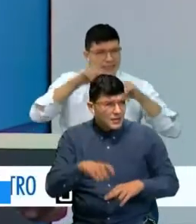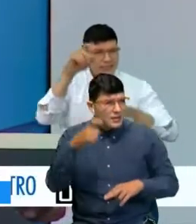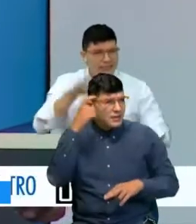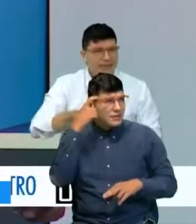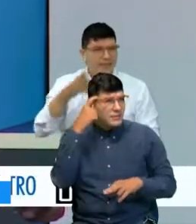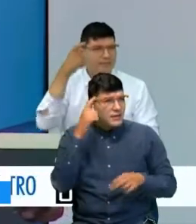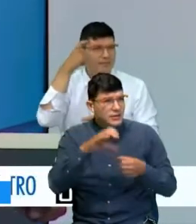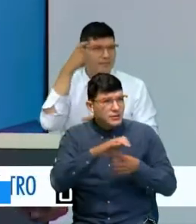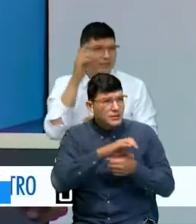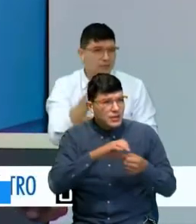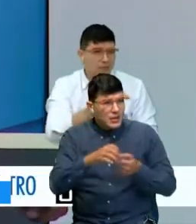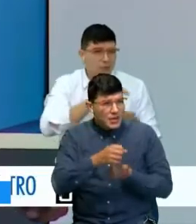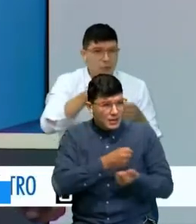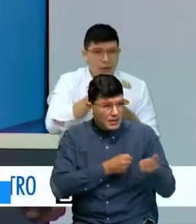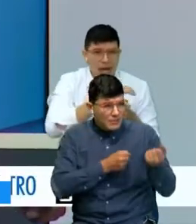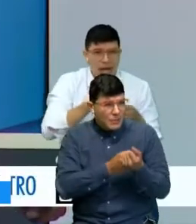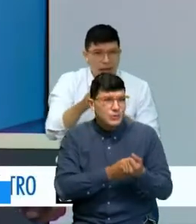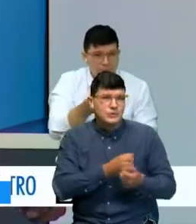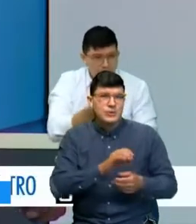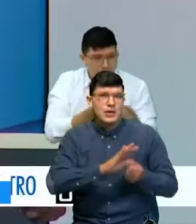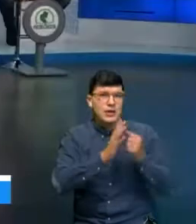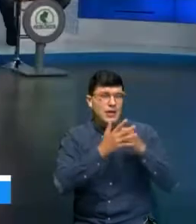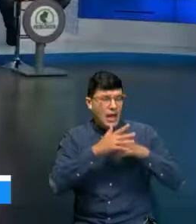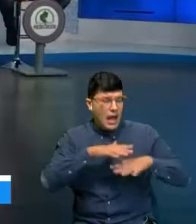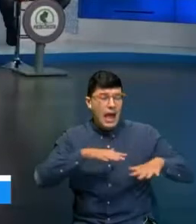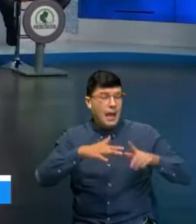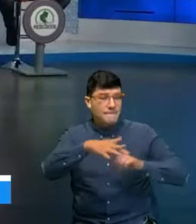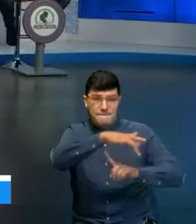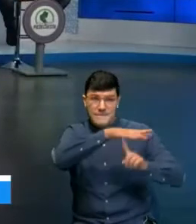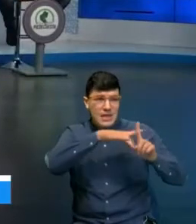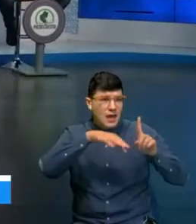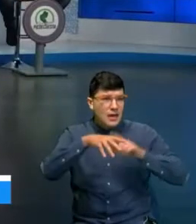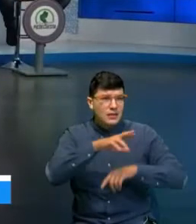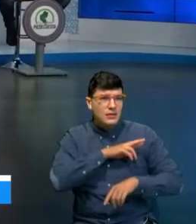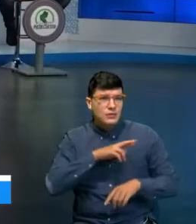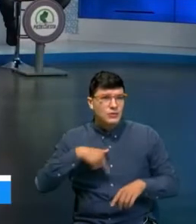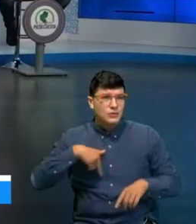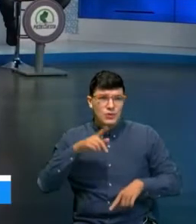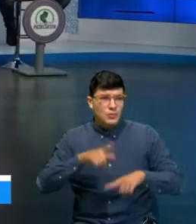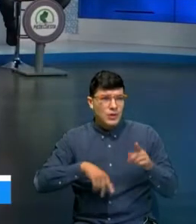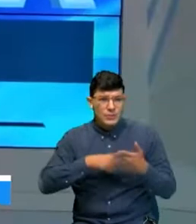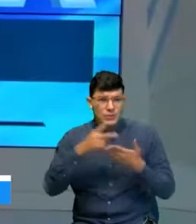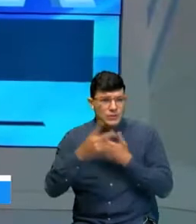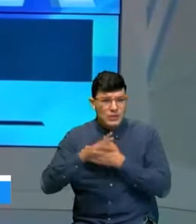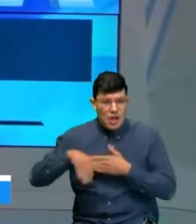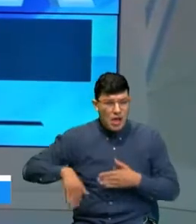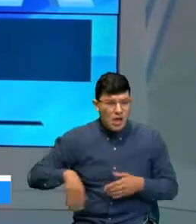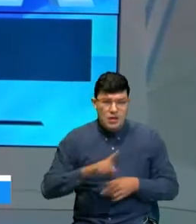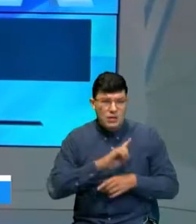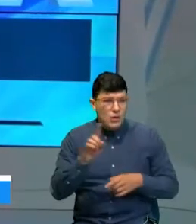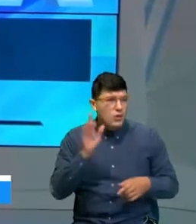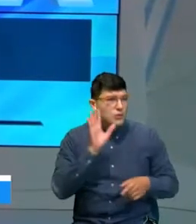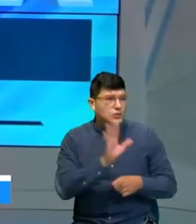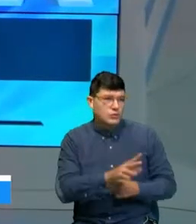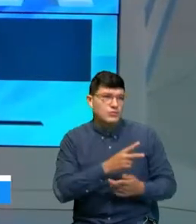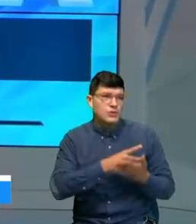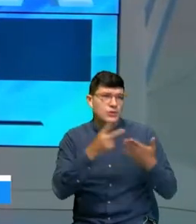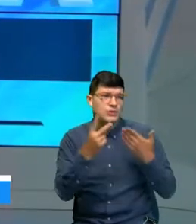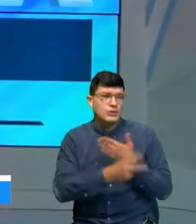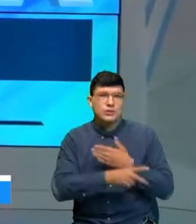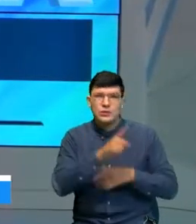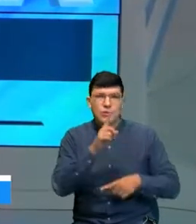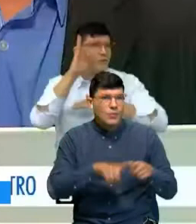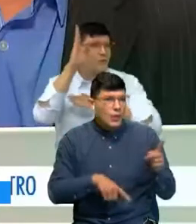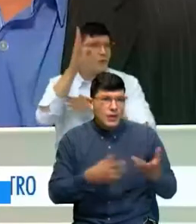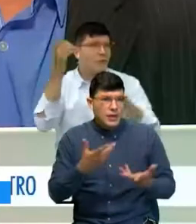sostenibles tenemos que ser amigables con el medio ambiente no podemos echarlo para atrás porque es que el medio ambiente no es negociable es algo en nosotros